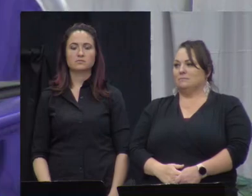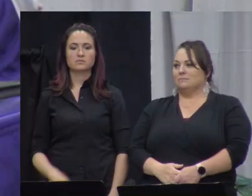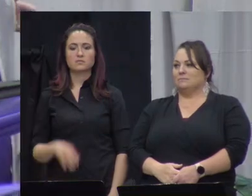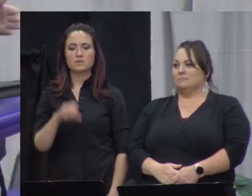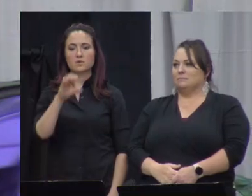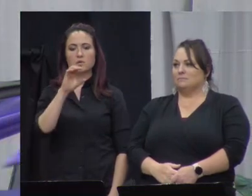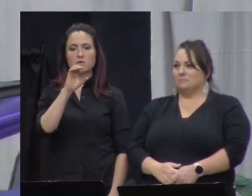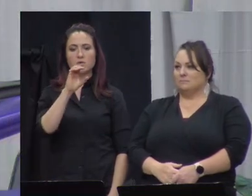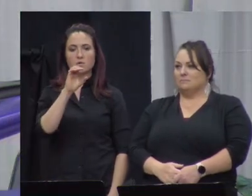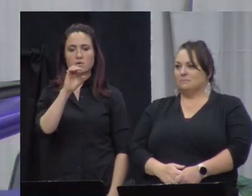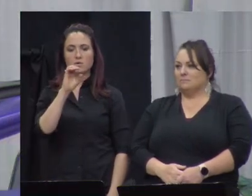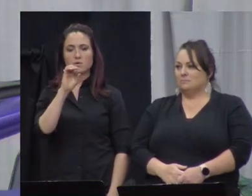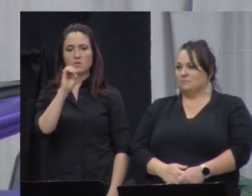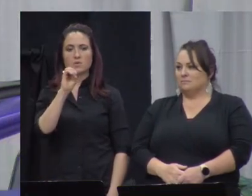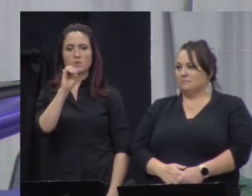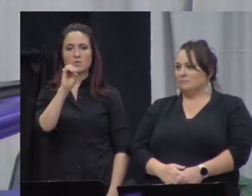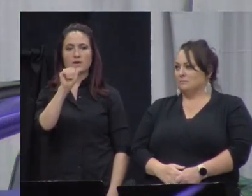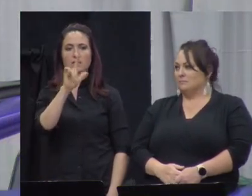Odalie Loetta.